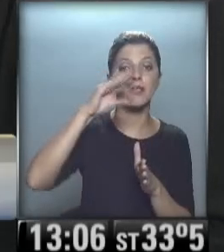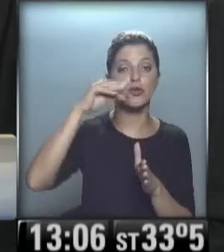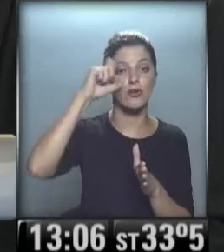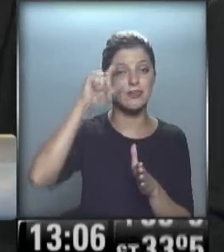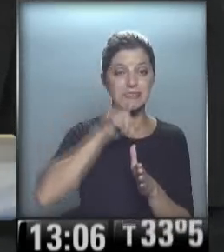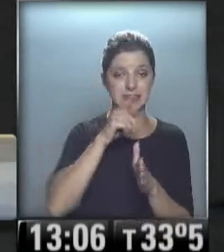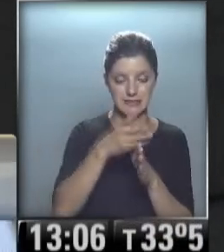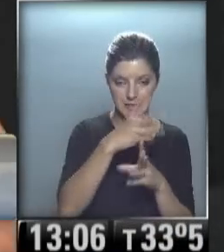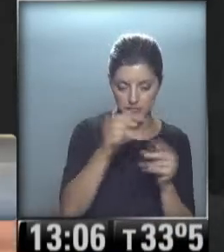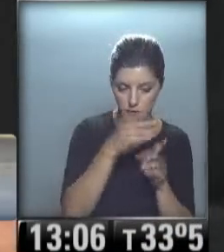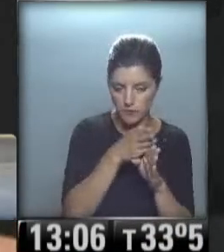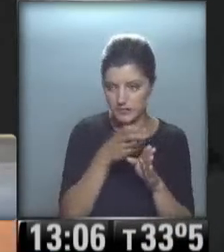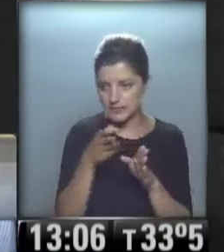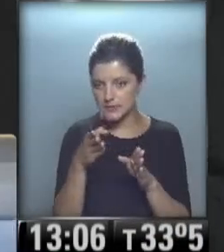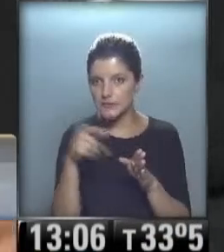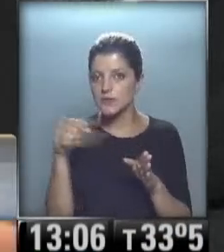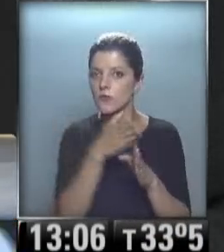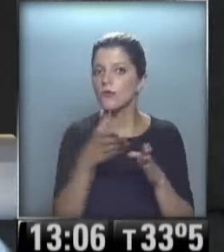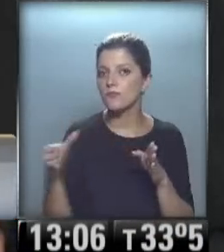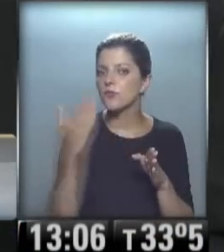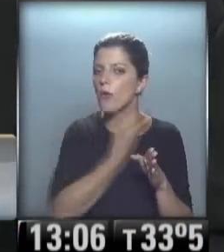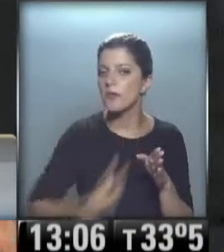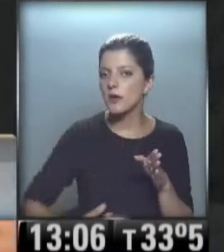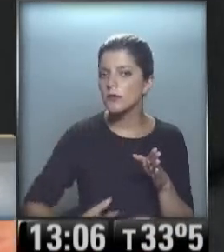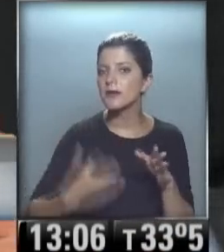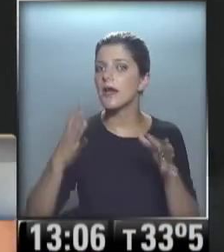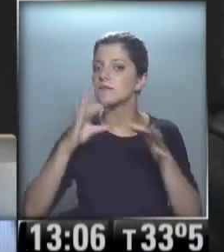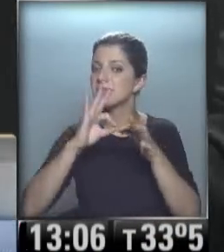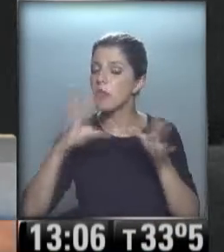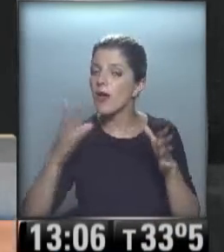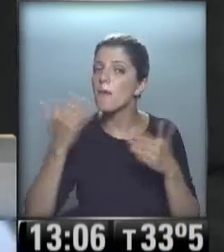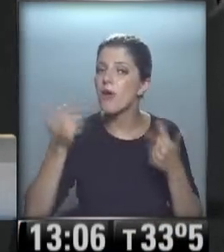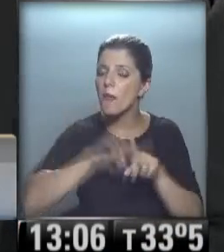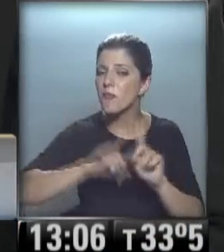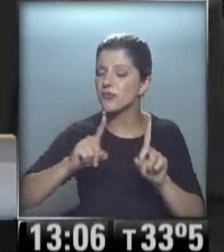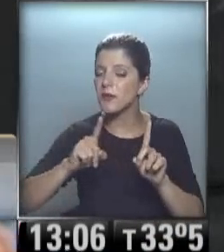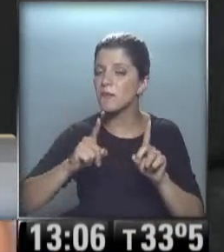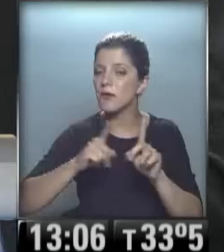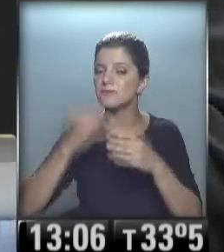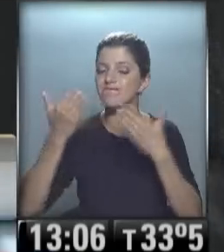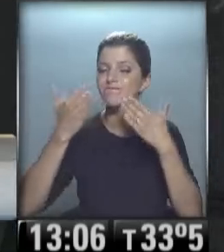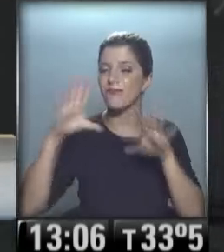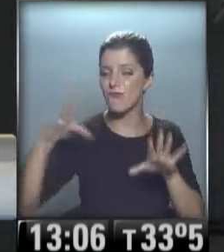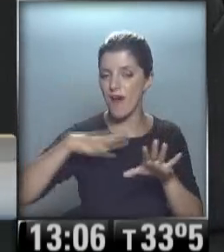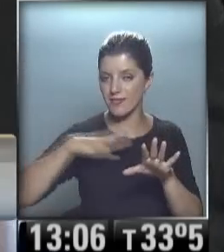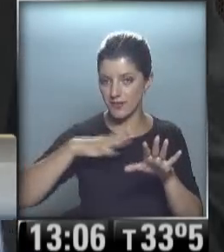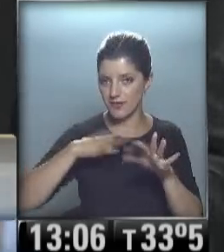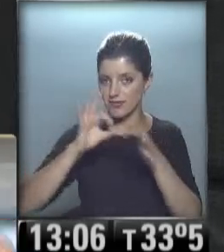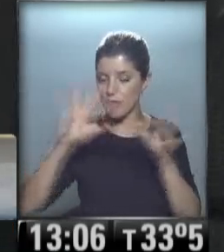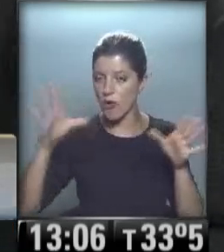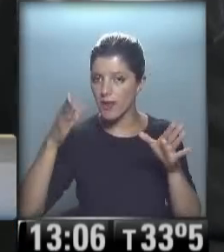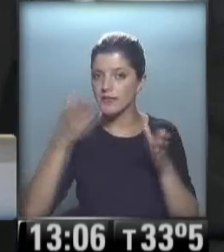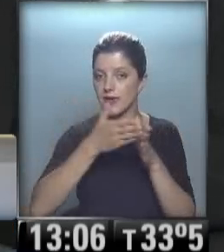tutelado un régimen que no abrió las puertas a la democracia y Se generó todo un un nuevo